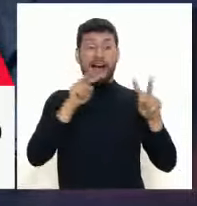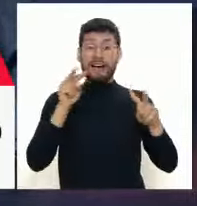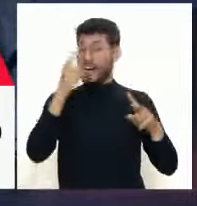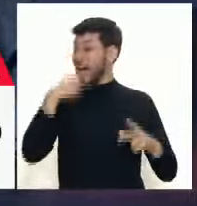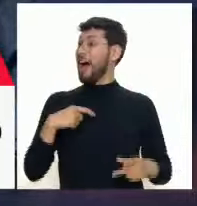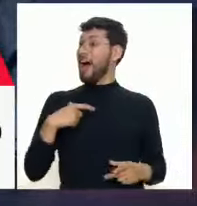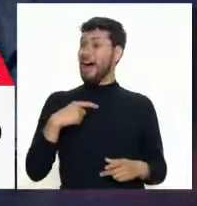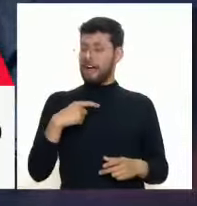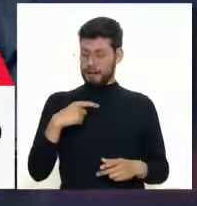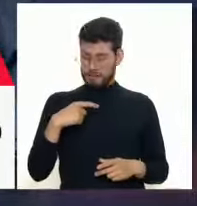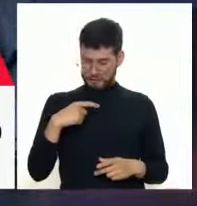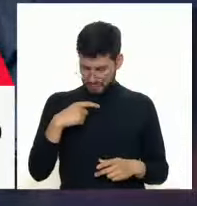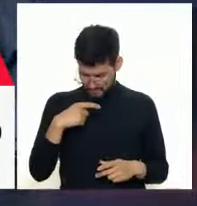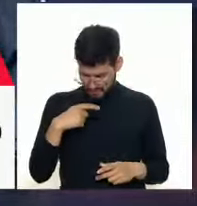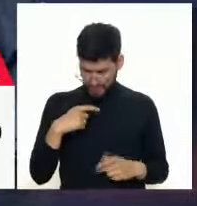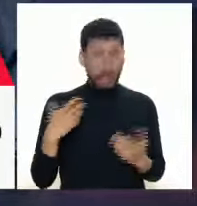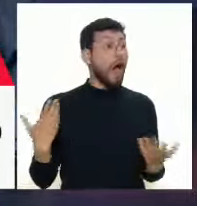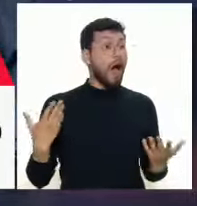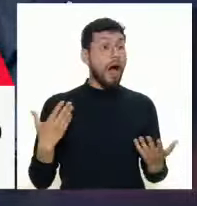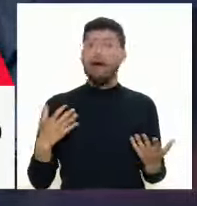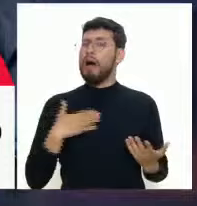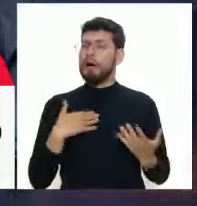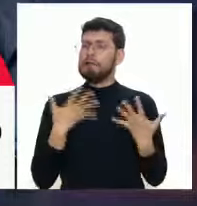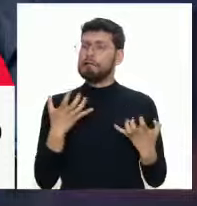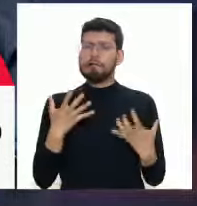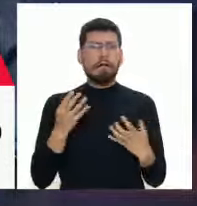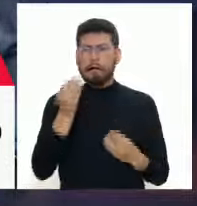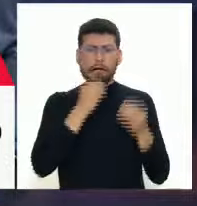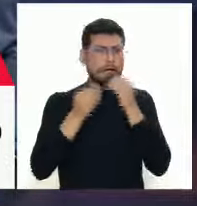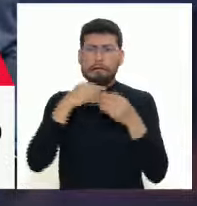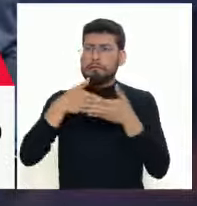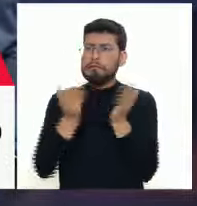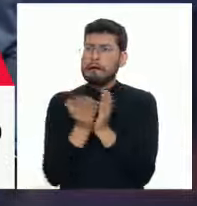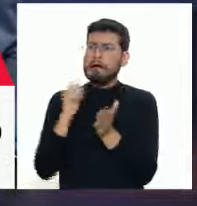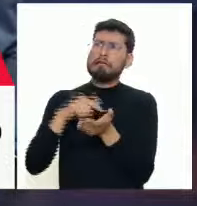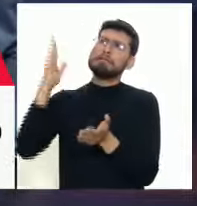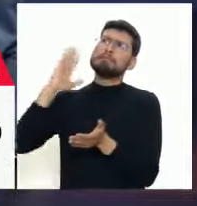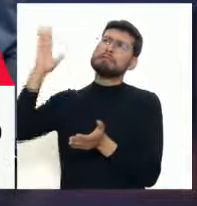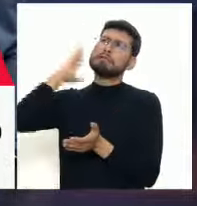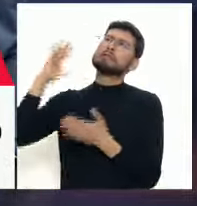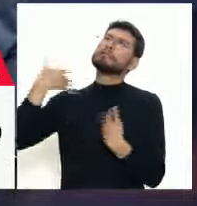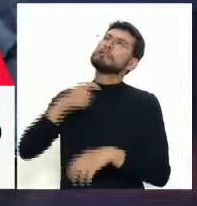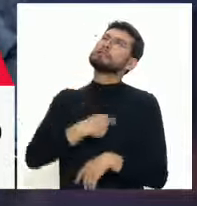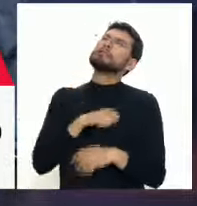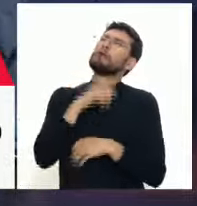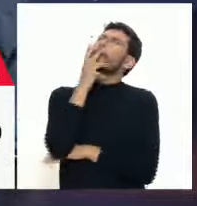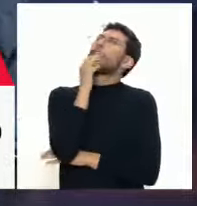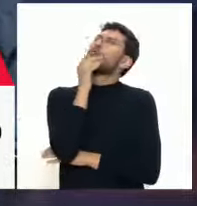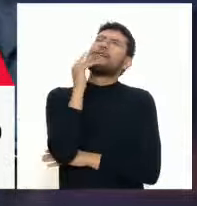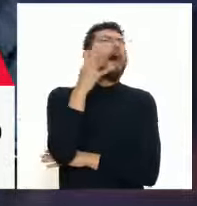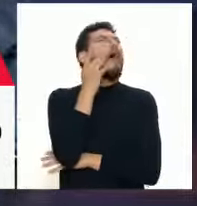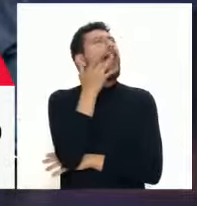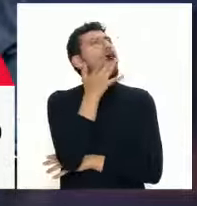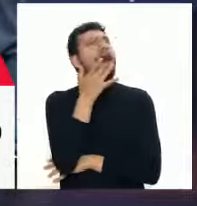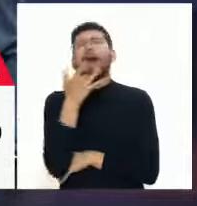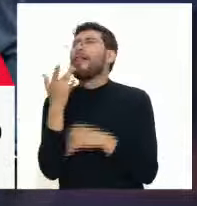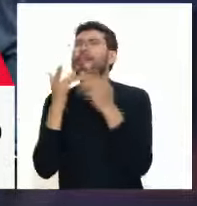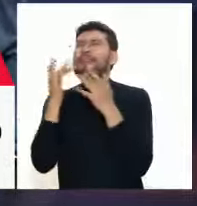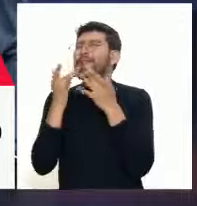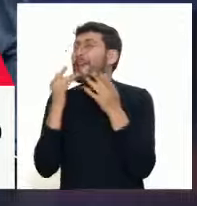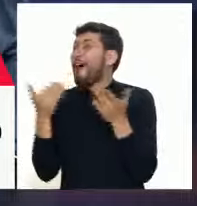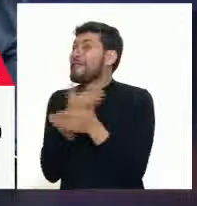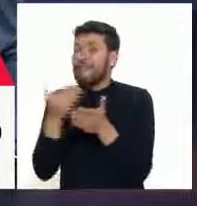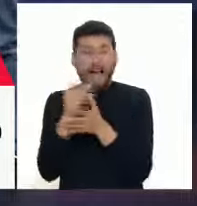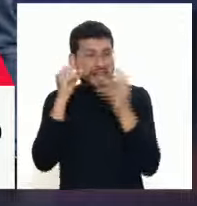persona. Aunque sinceramente, ¿saben qué? Me provoca probar todos esos platos de la época colonial. Imagínense cuántos sabores nuevos por